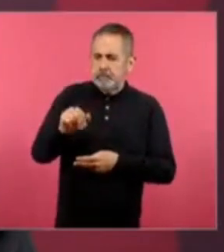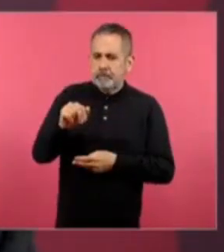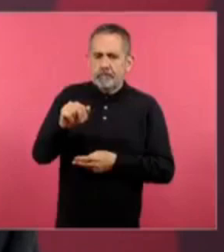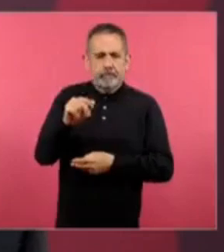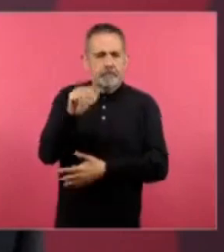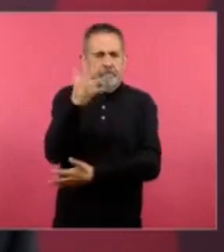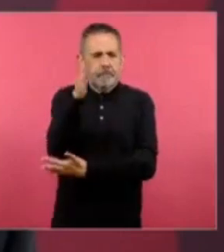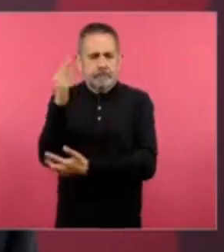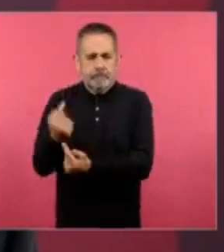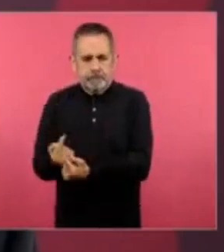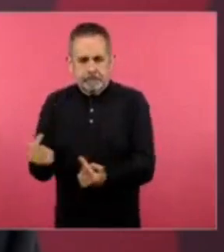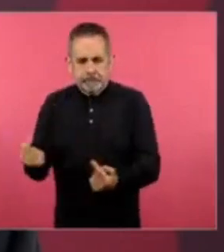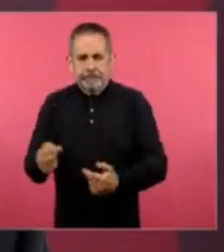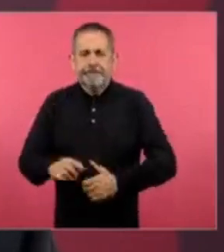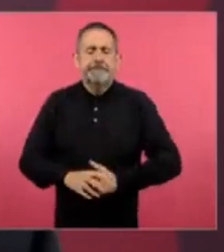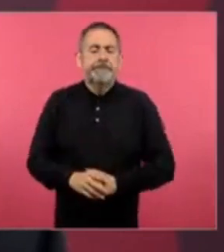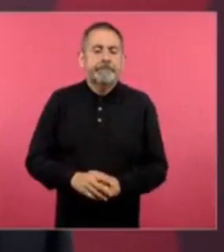Bien,